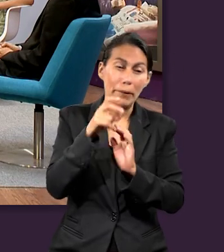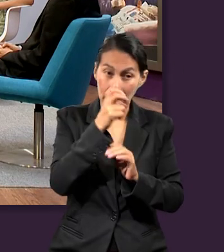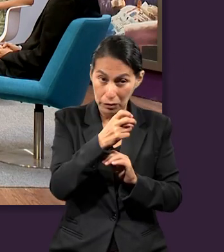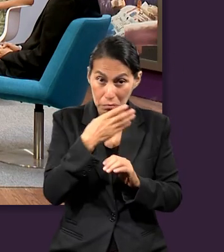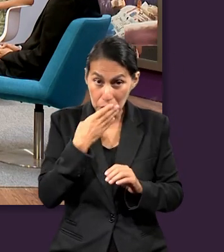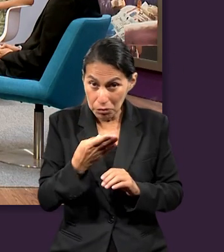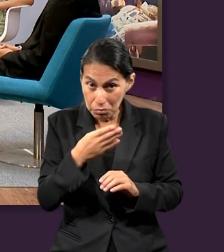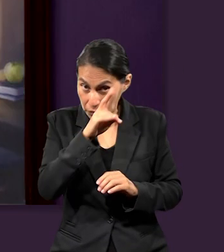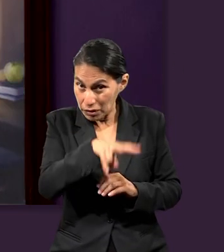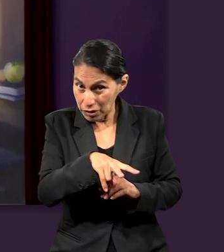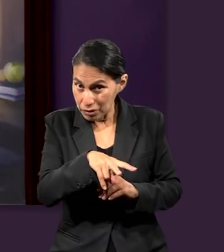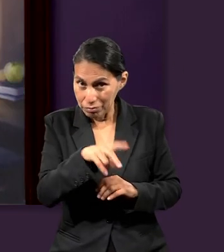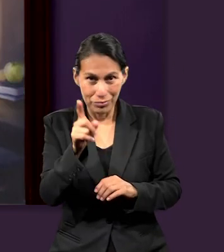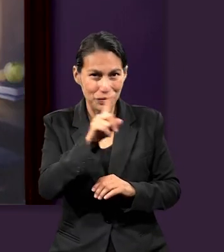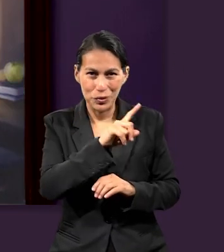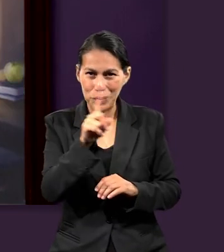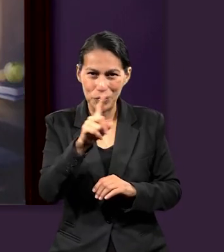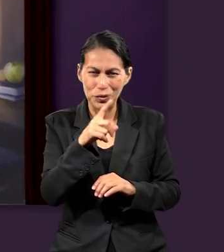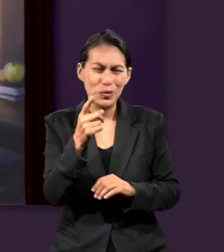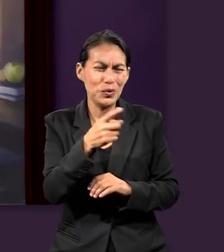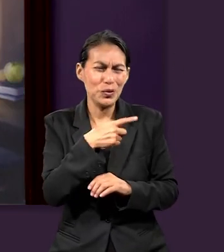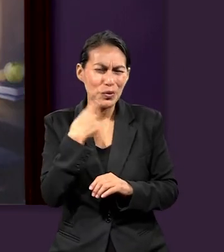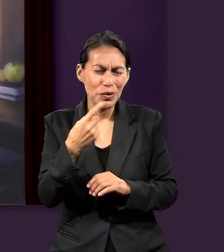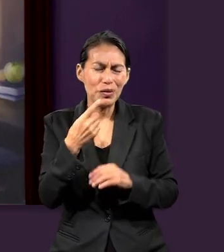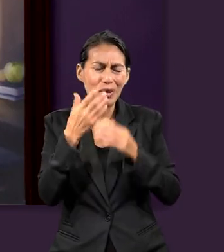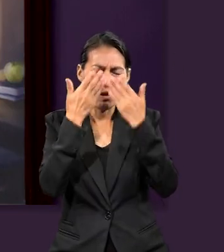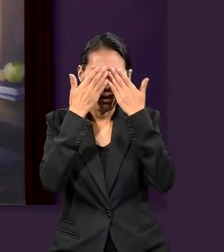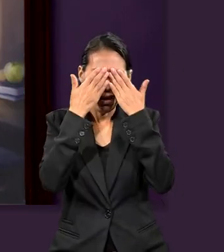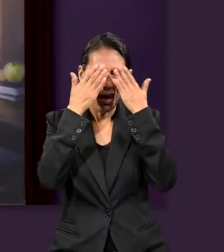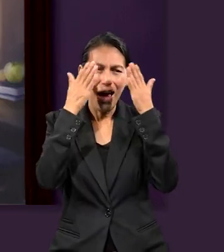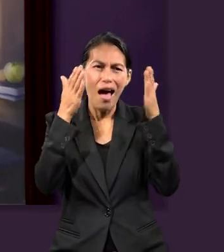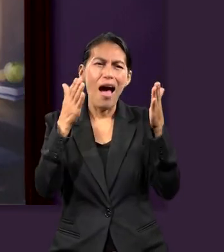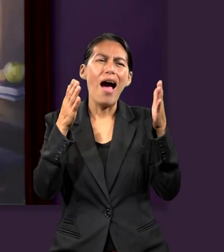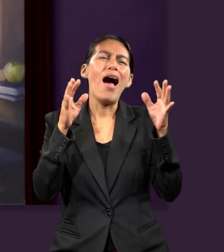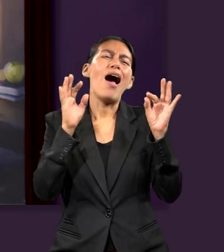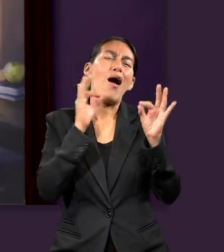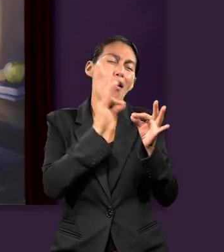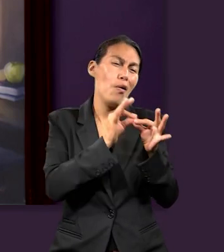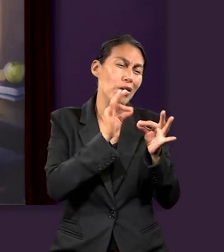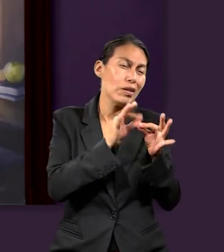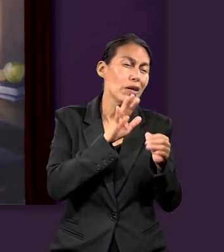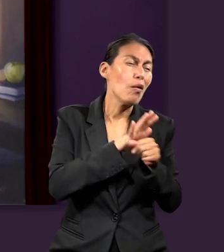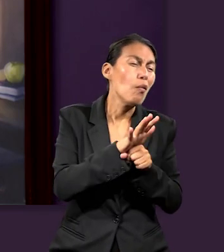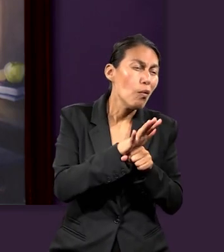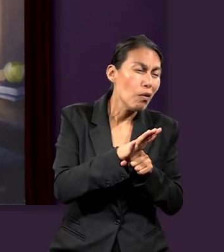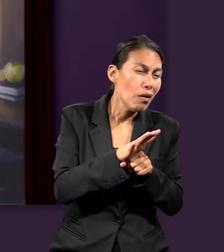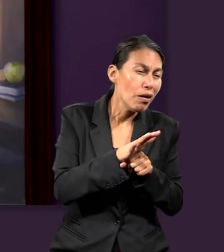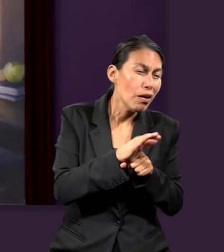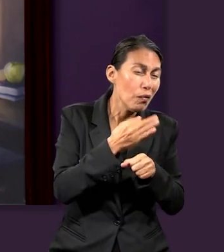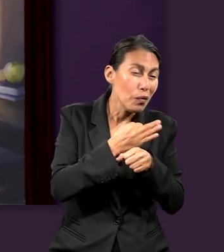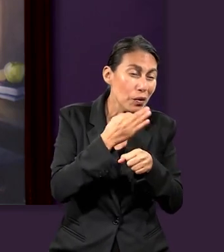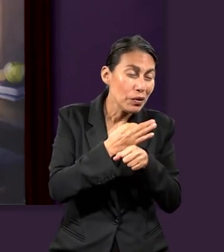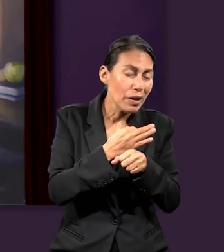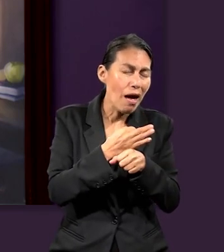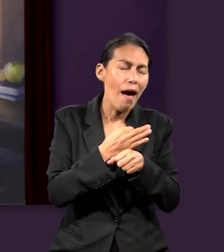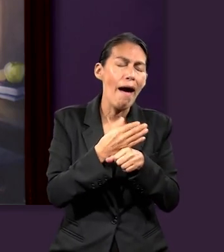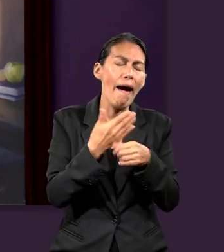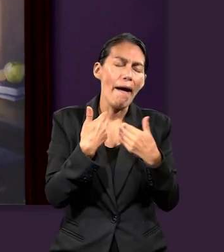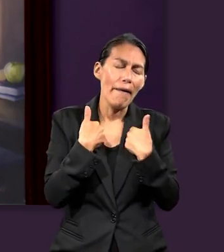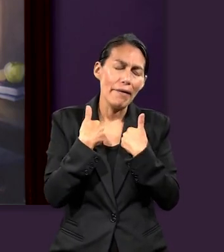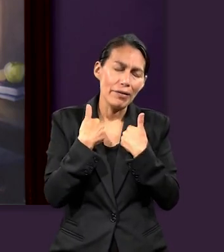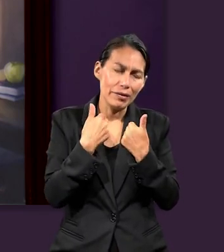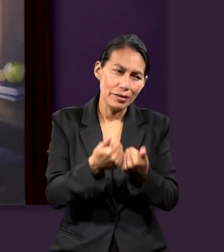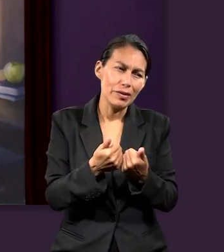mencionaban es una guía que nosotros podemos tener para saber en qué momento estamos de la historia y Qué podemos hacer para poder llegar